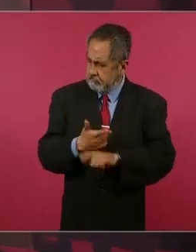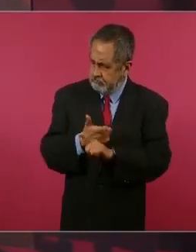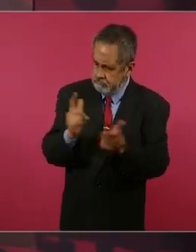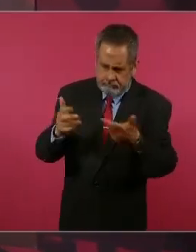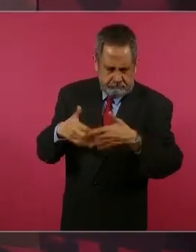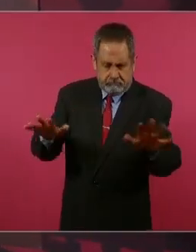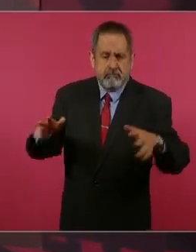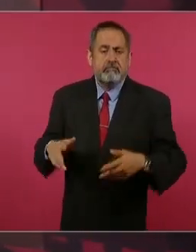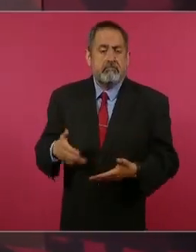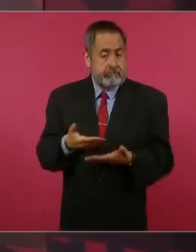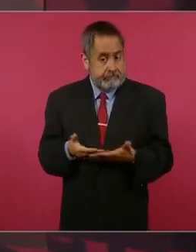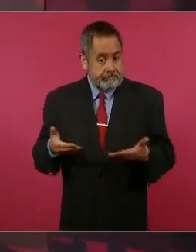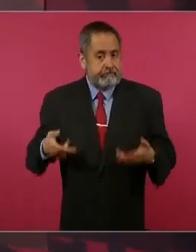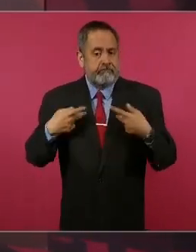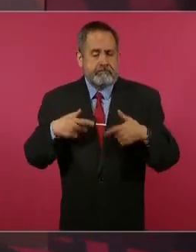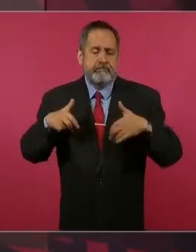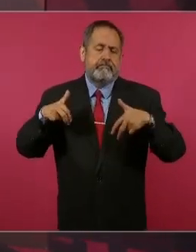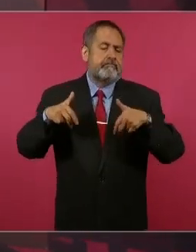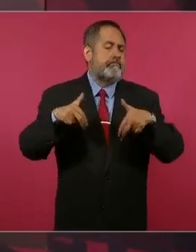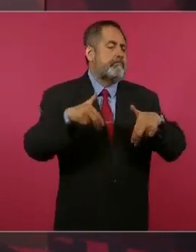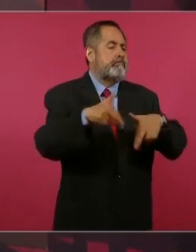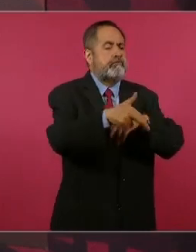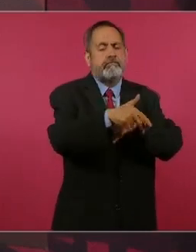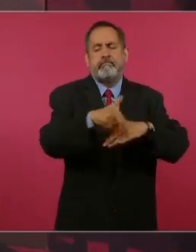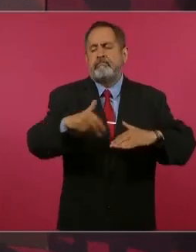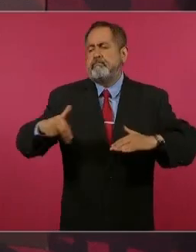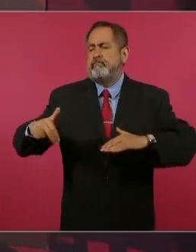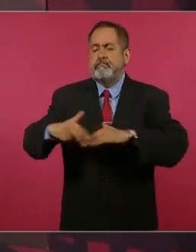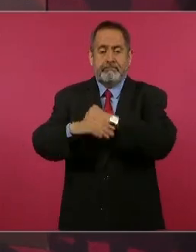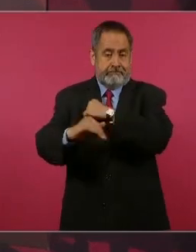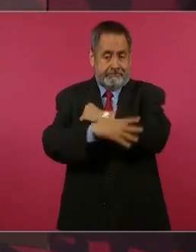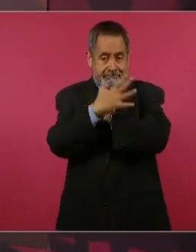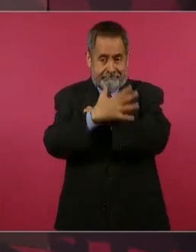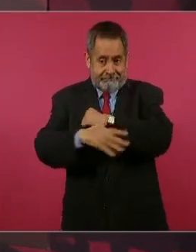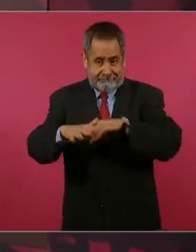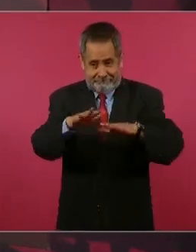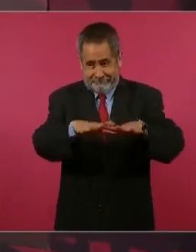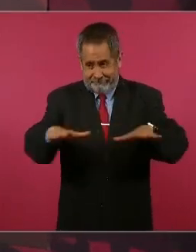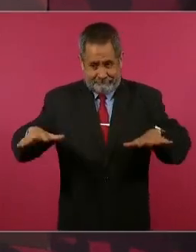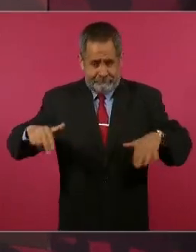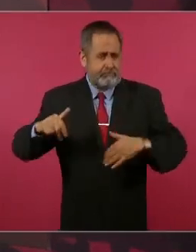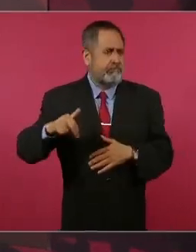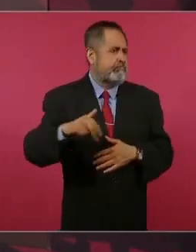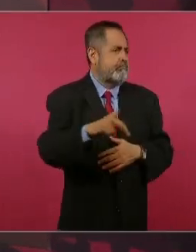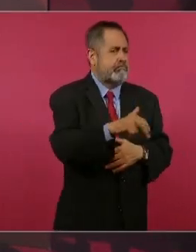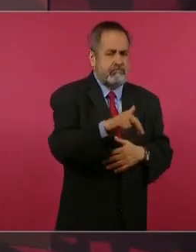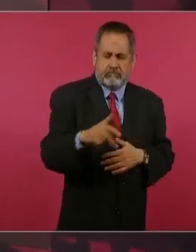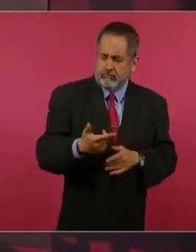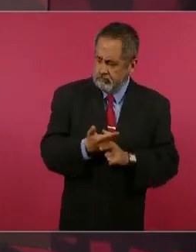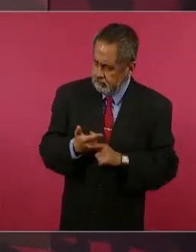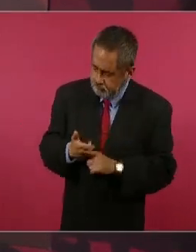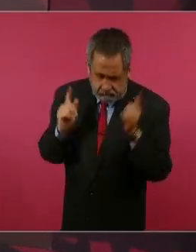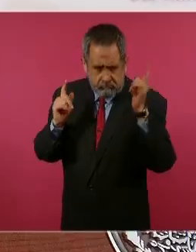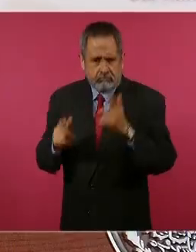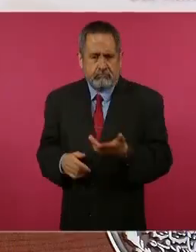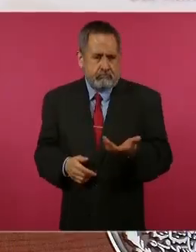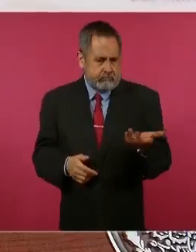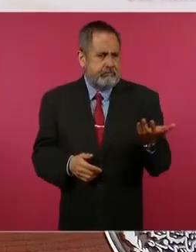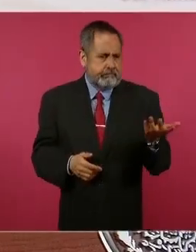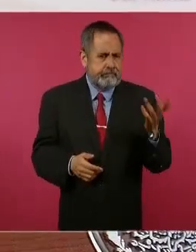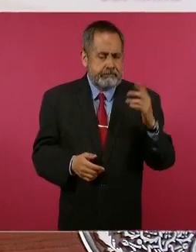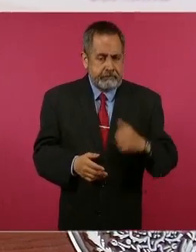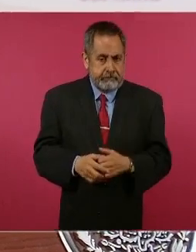ya la gente puede ir a las playas y así muchas otras cosas. Pero